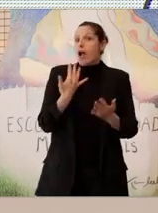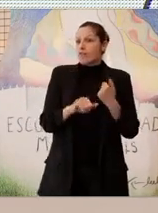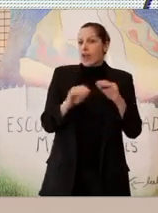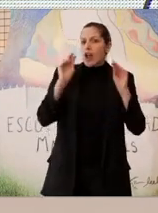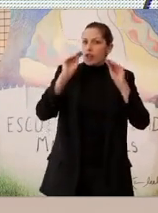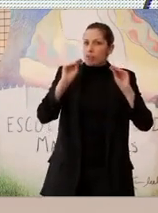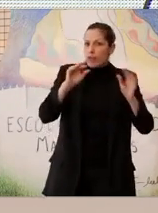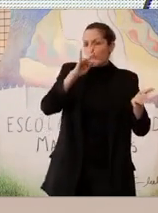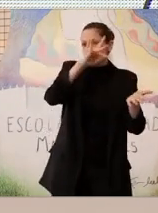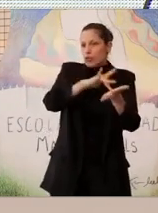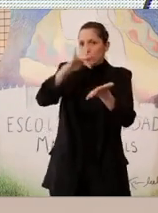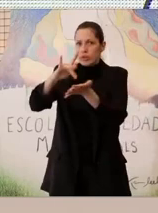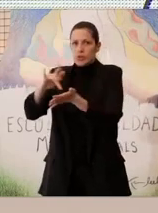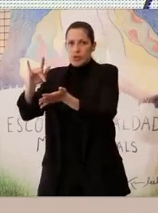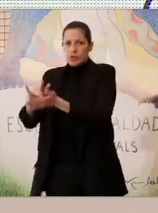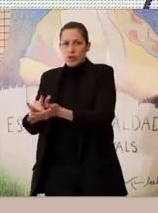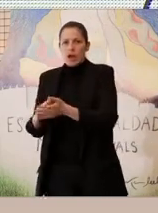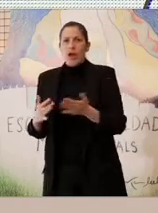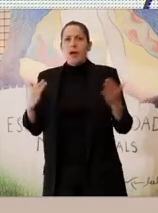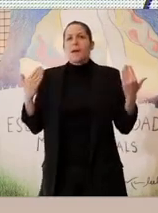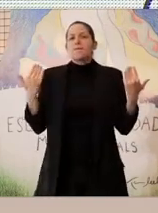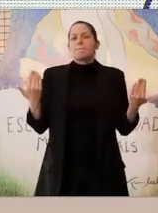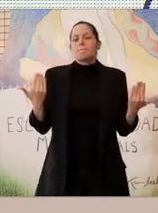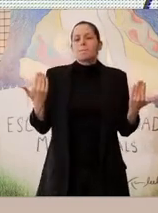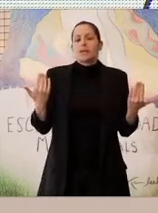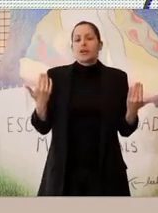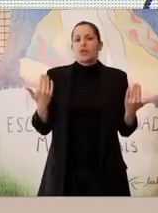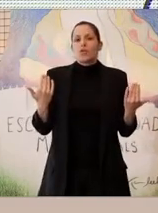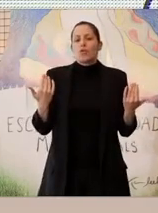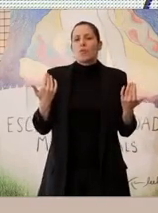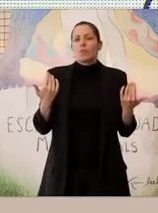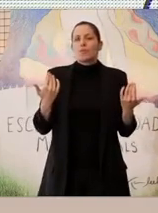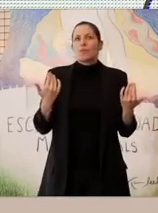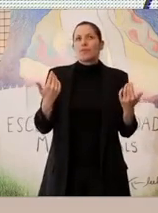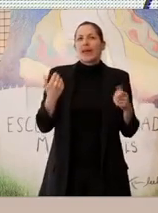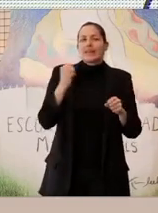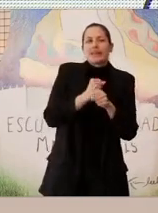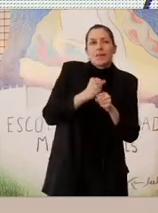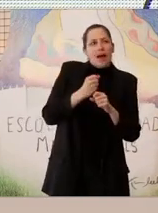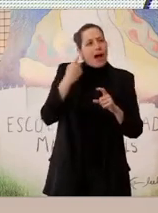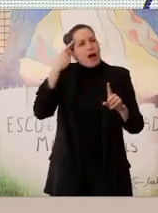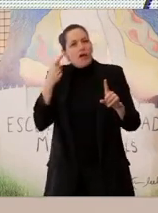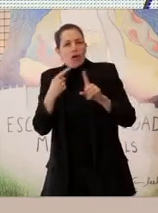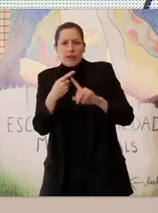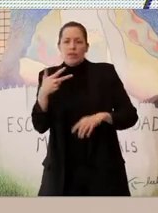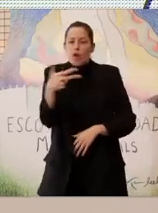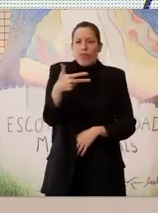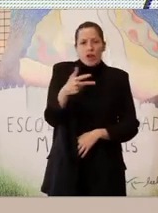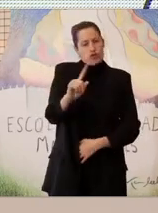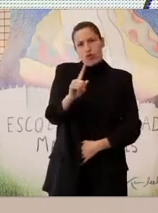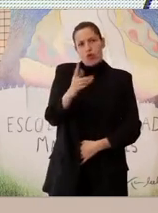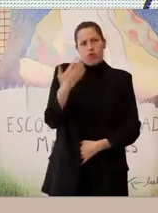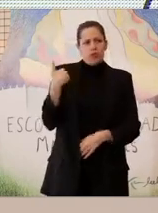director no es trabajar sobre el derecho, porque se supone que todos tenemos formación jurídica, sino